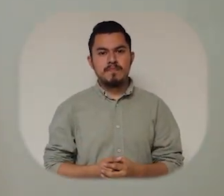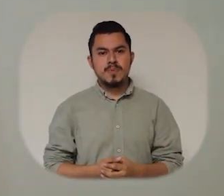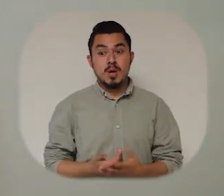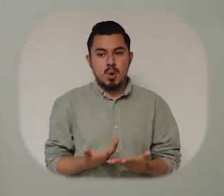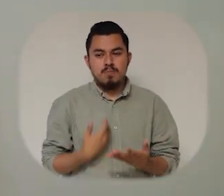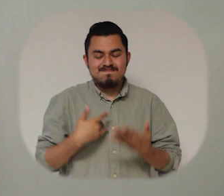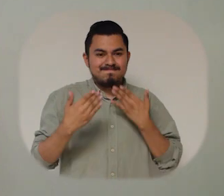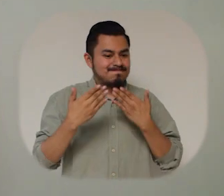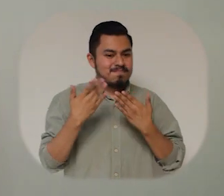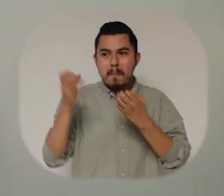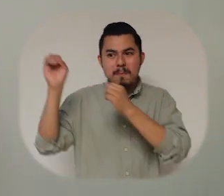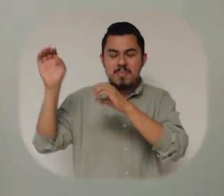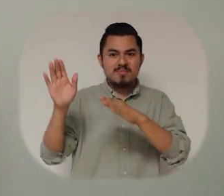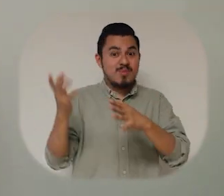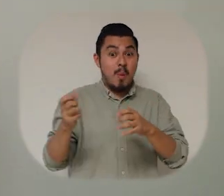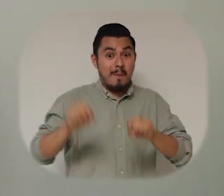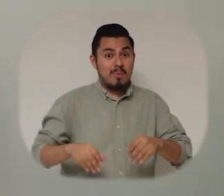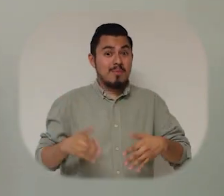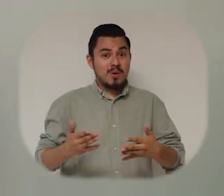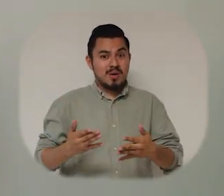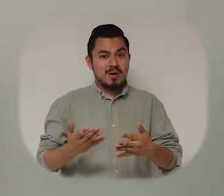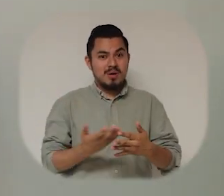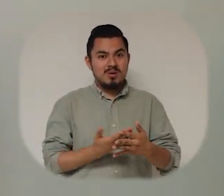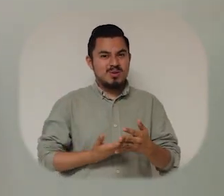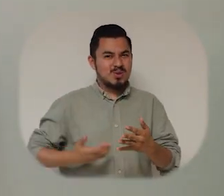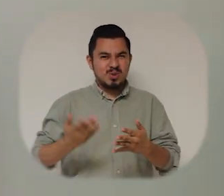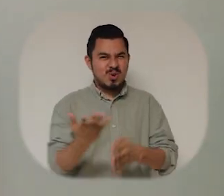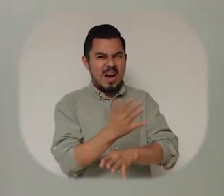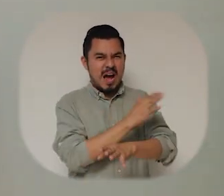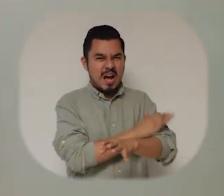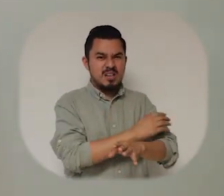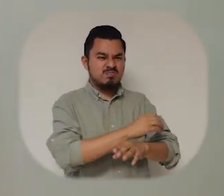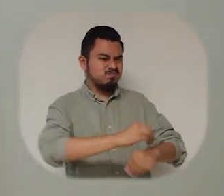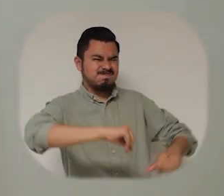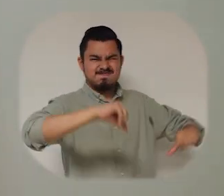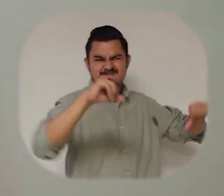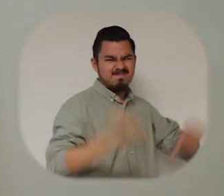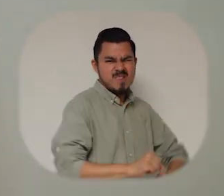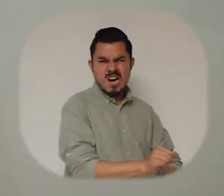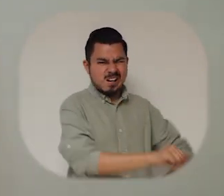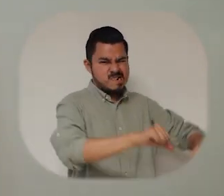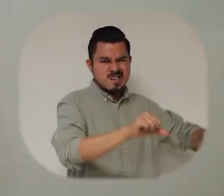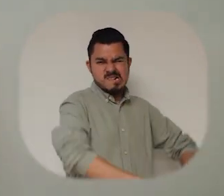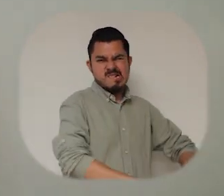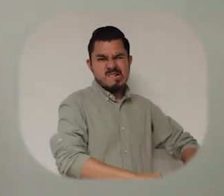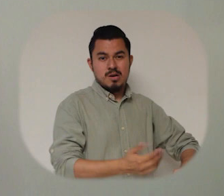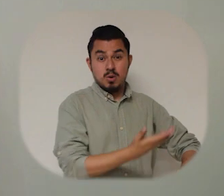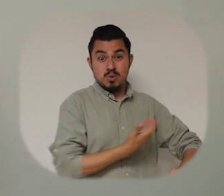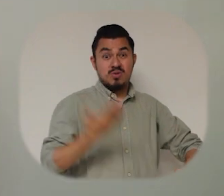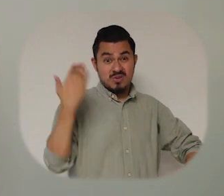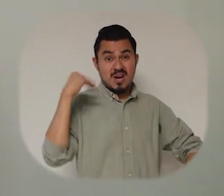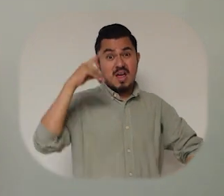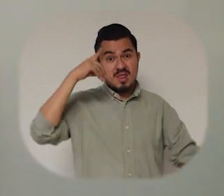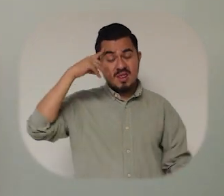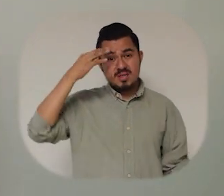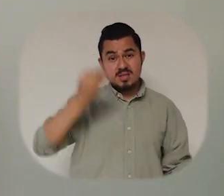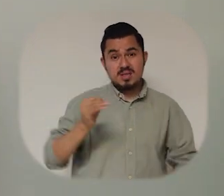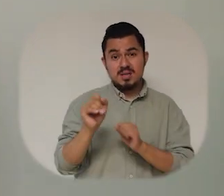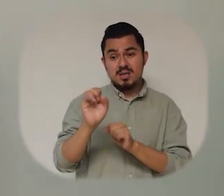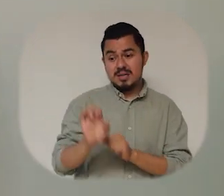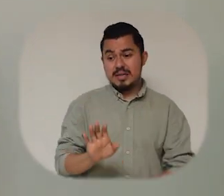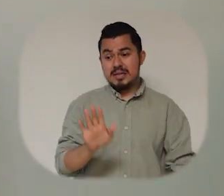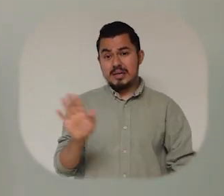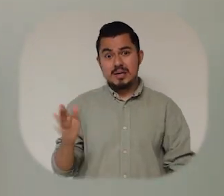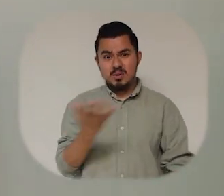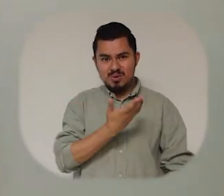somos como basura, en algún momento creímos en Cristo y fuimos cristianos. Fuimos liberados